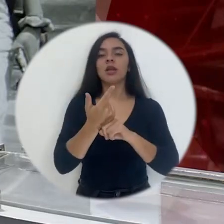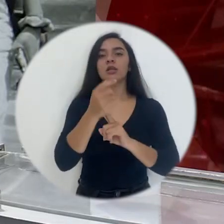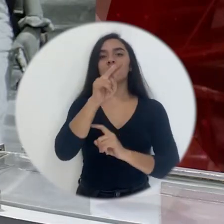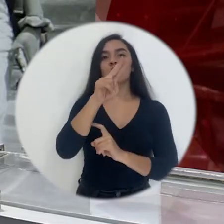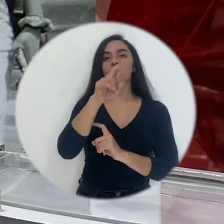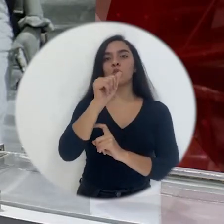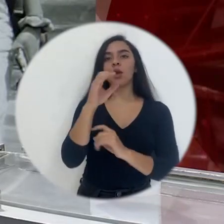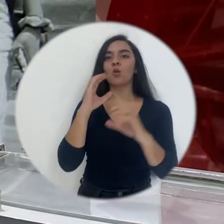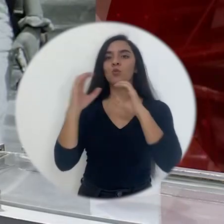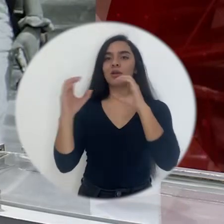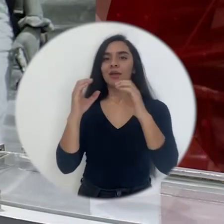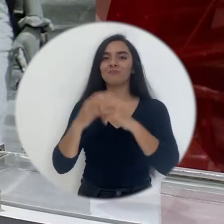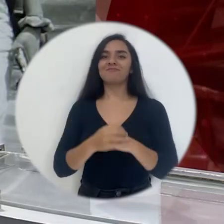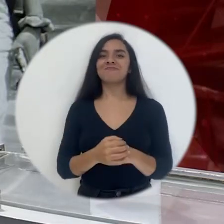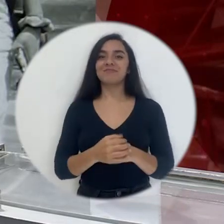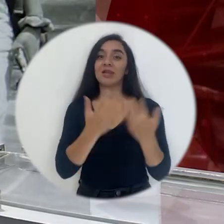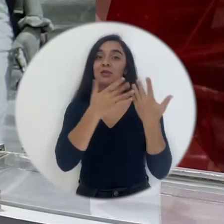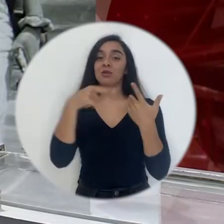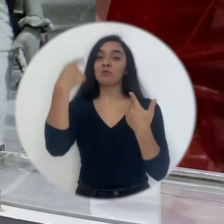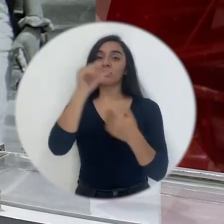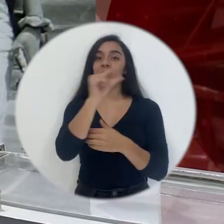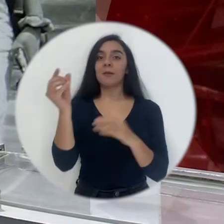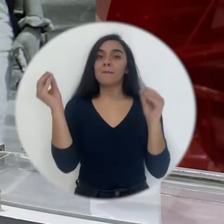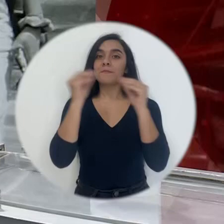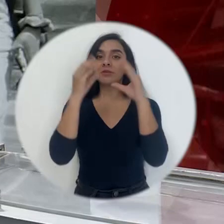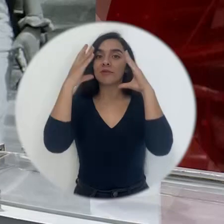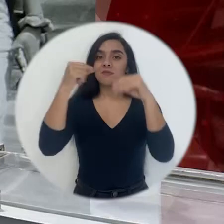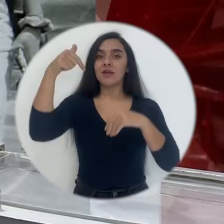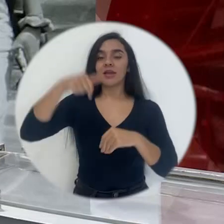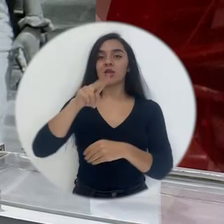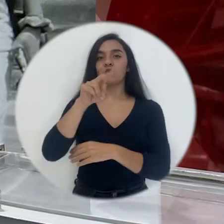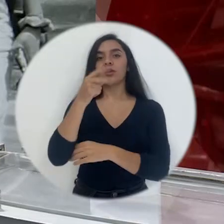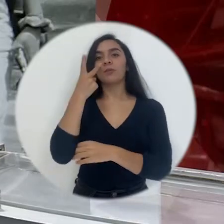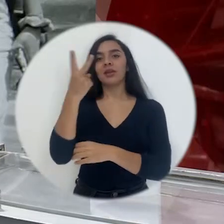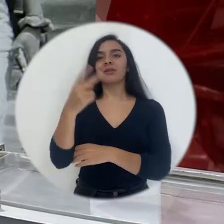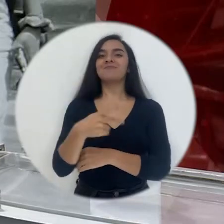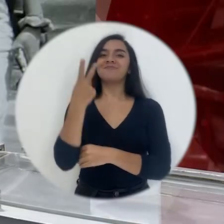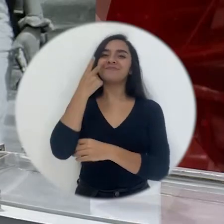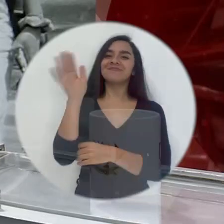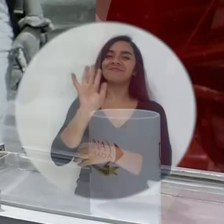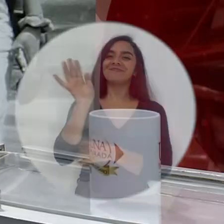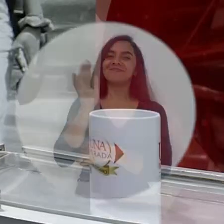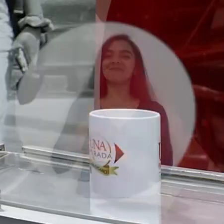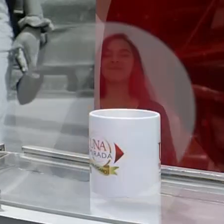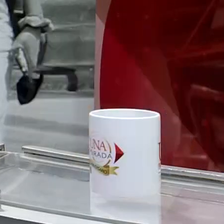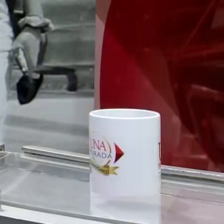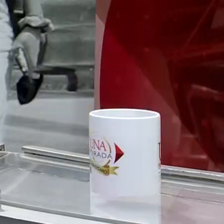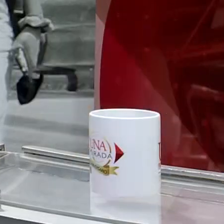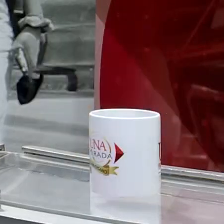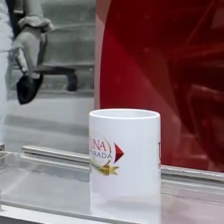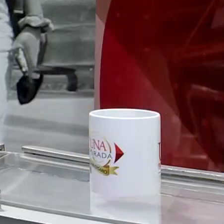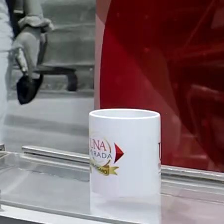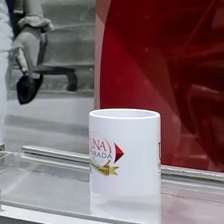sociales bajo el nombre de Una Comunica les esperamos la próxima semana con más aquí en Una Mirada hasta pronto